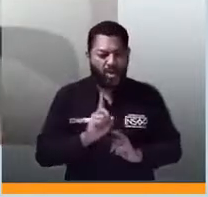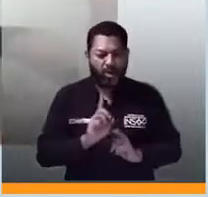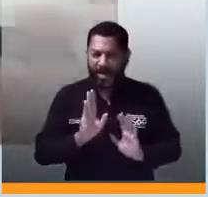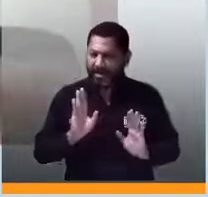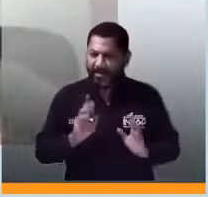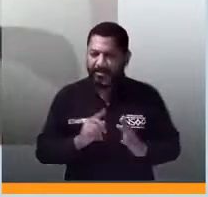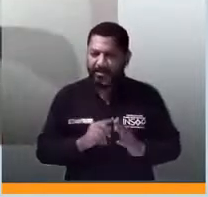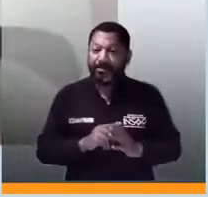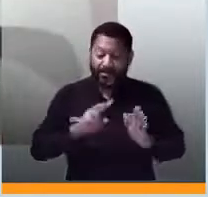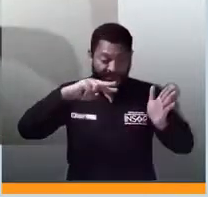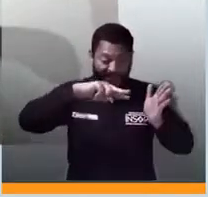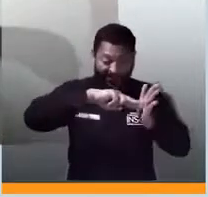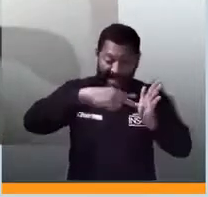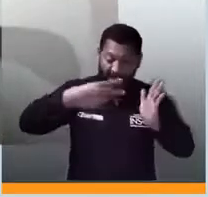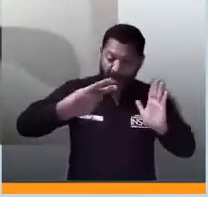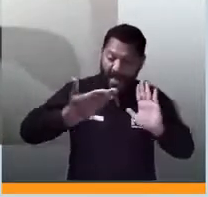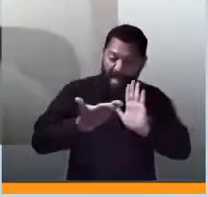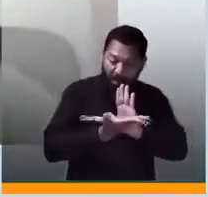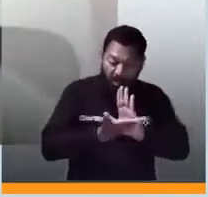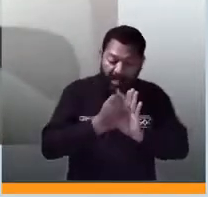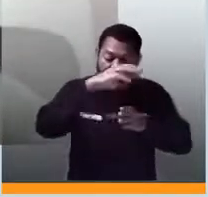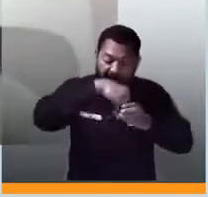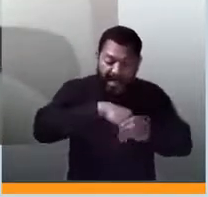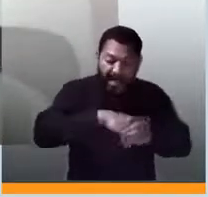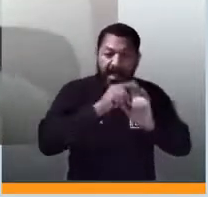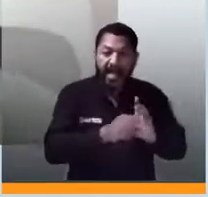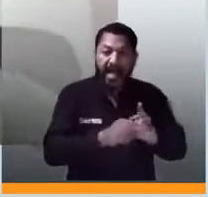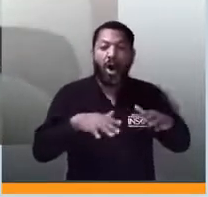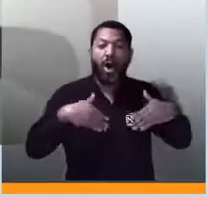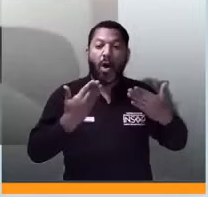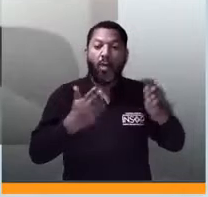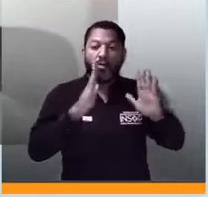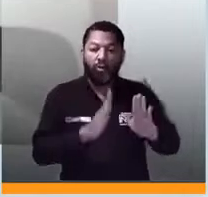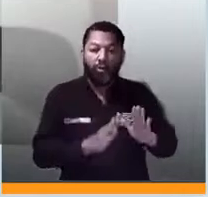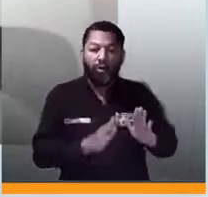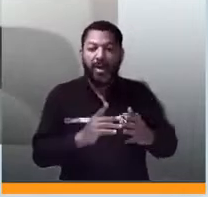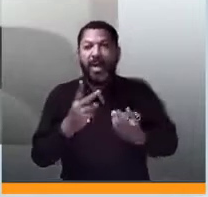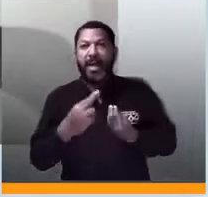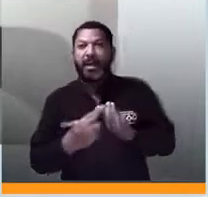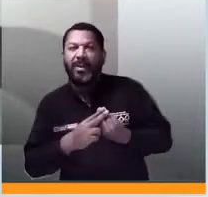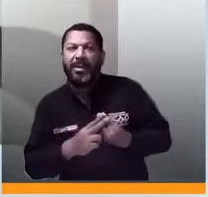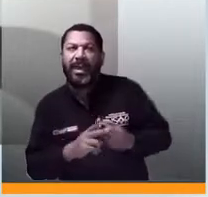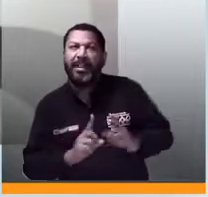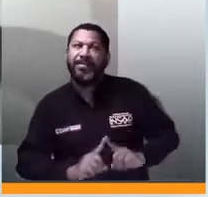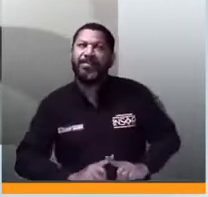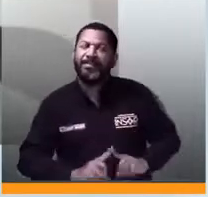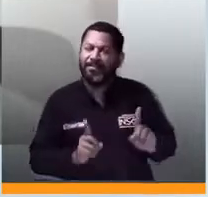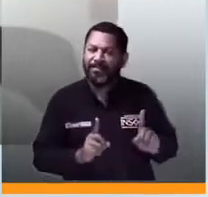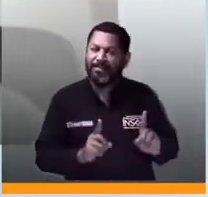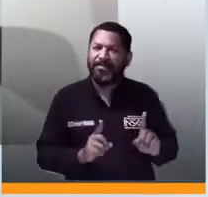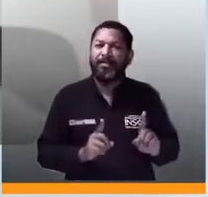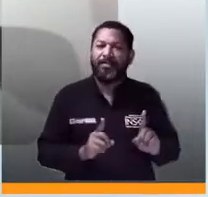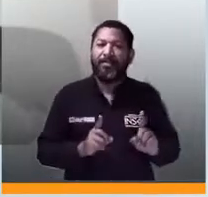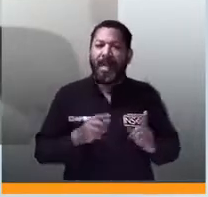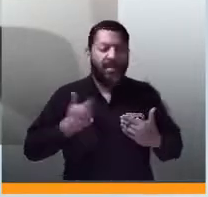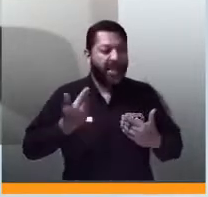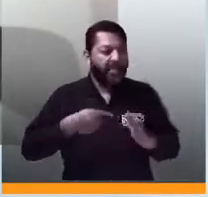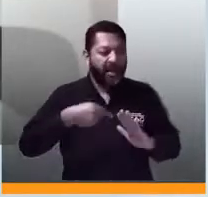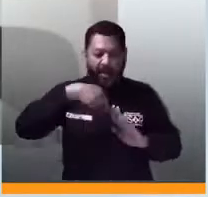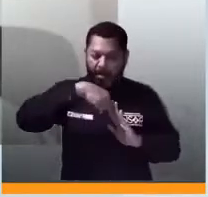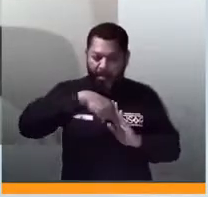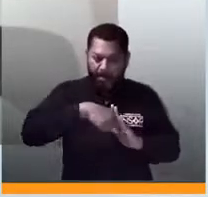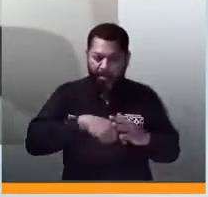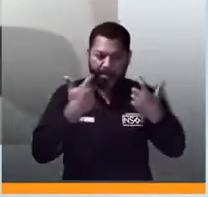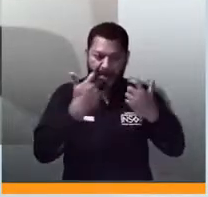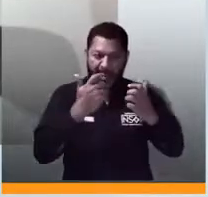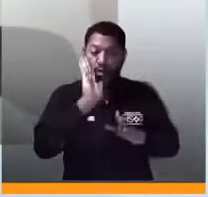esta tecnología educativa de una comprensión instrumental y darle una trascendencia mayor